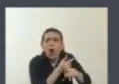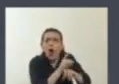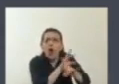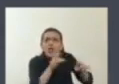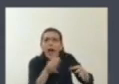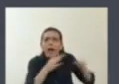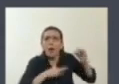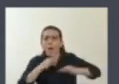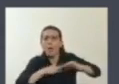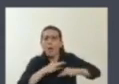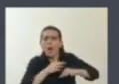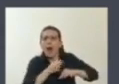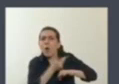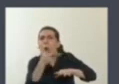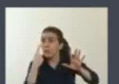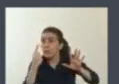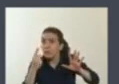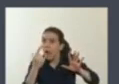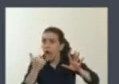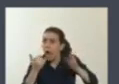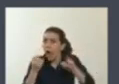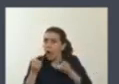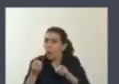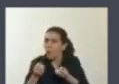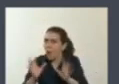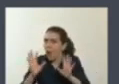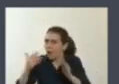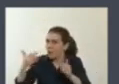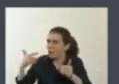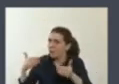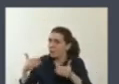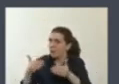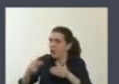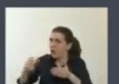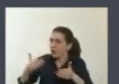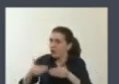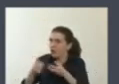ven, seguimos bien. Como ven, estamos